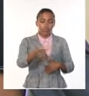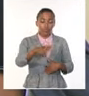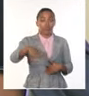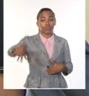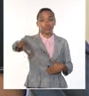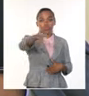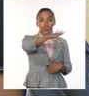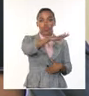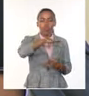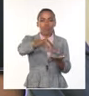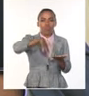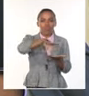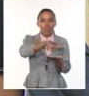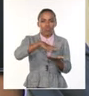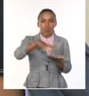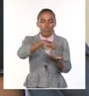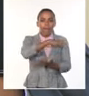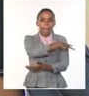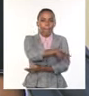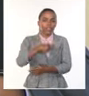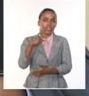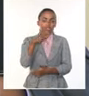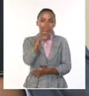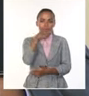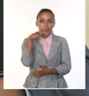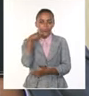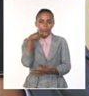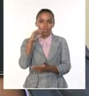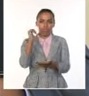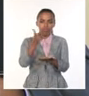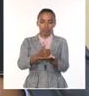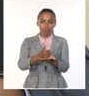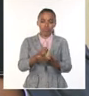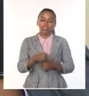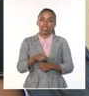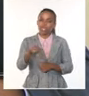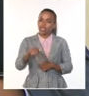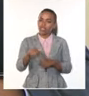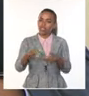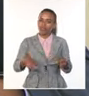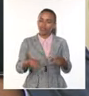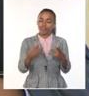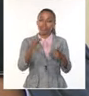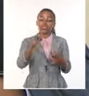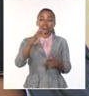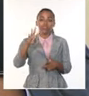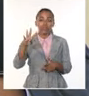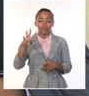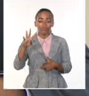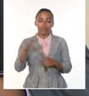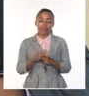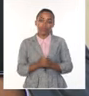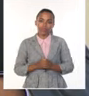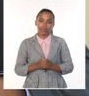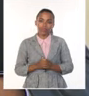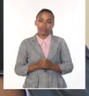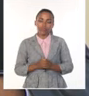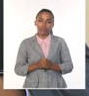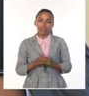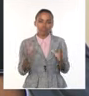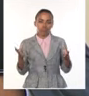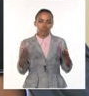Moscú, en un día memorable cuando se están cumpliendo 64 años del establecimiento de